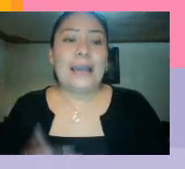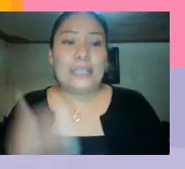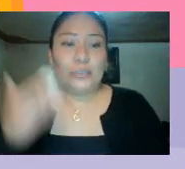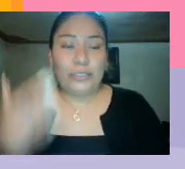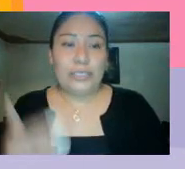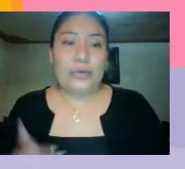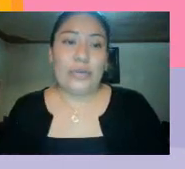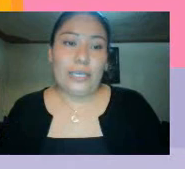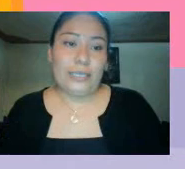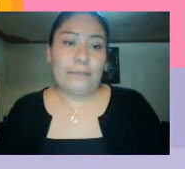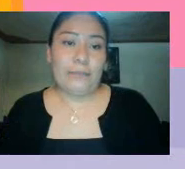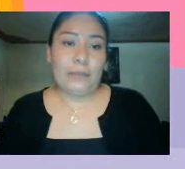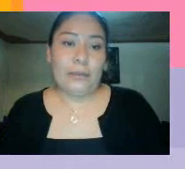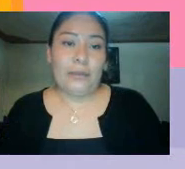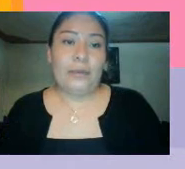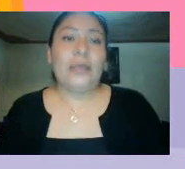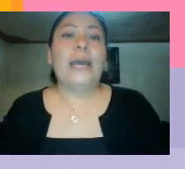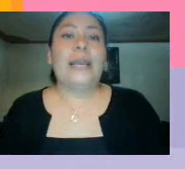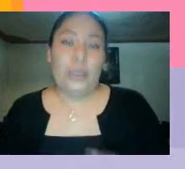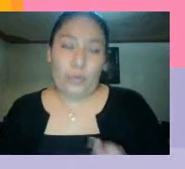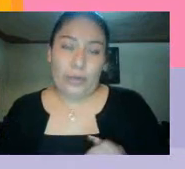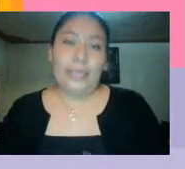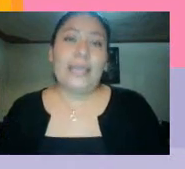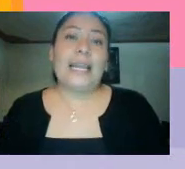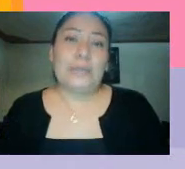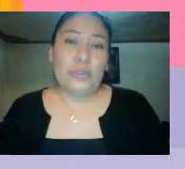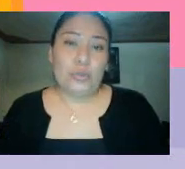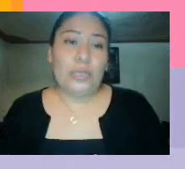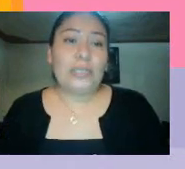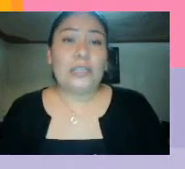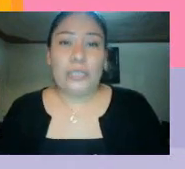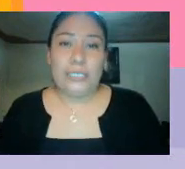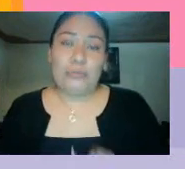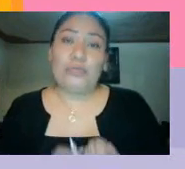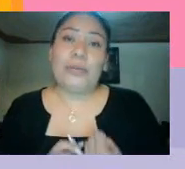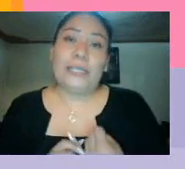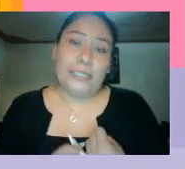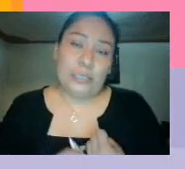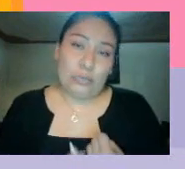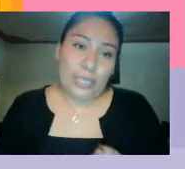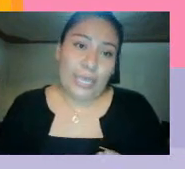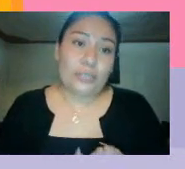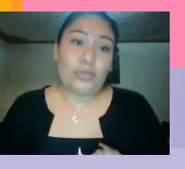la respuesta correcta? Recuerden